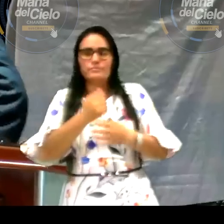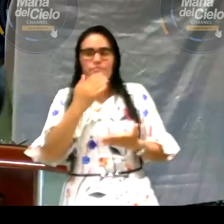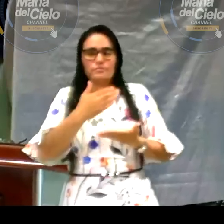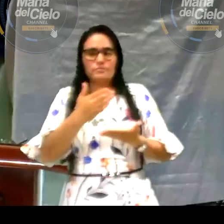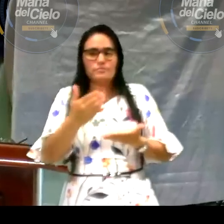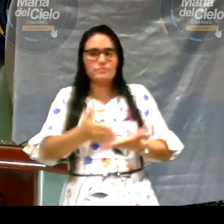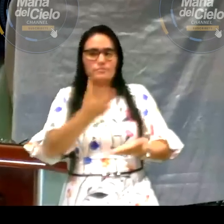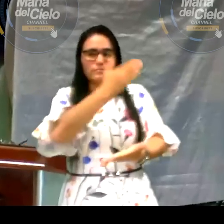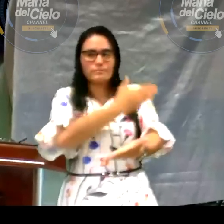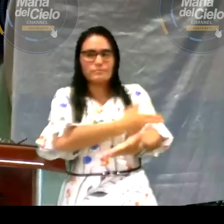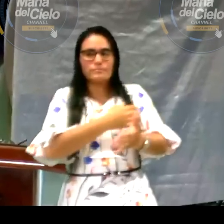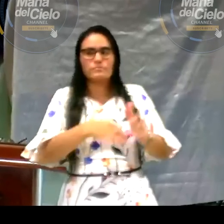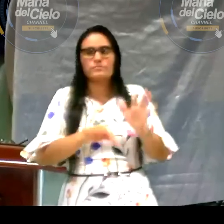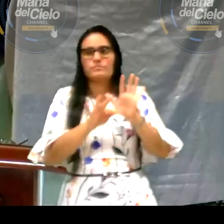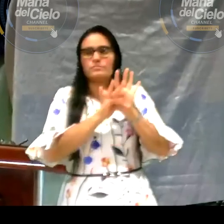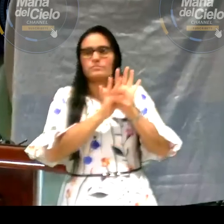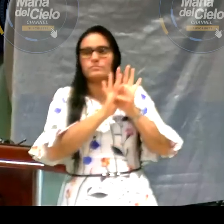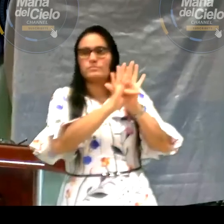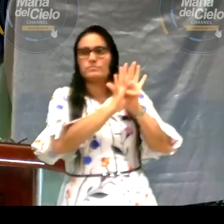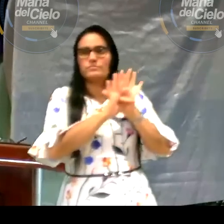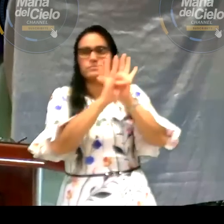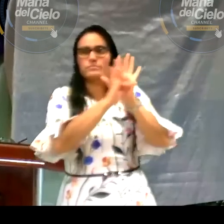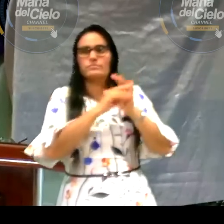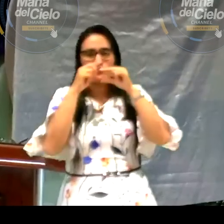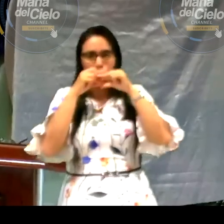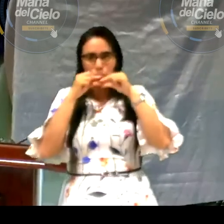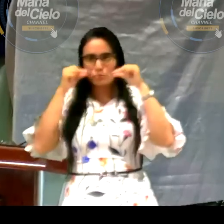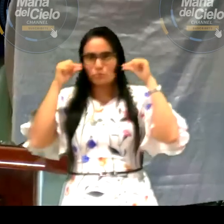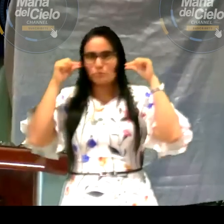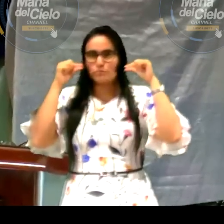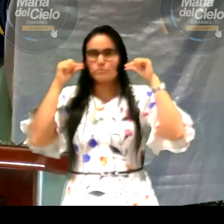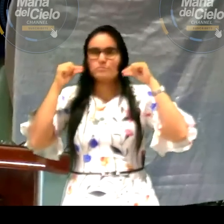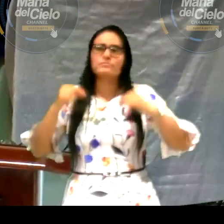Amén. Zacarías se quedó mudo porque no creyó.